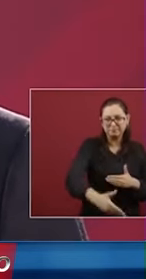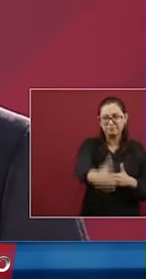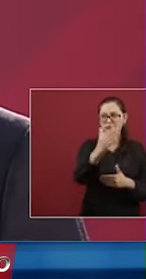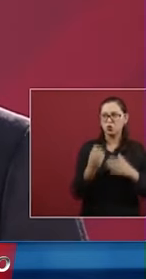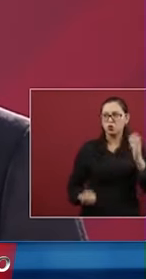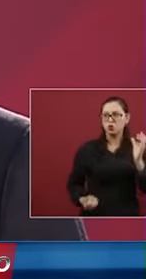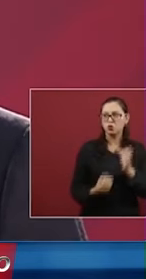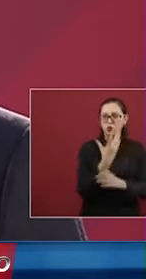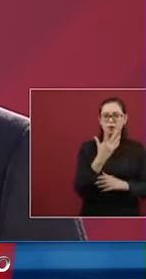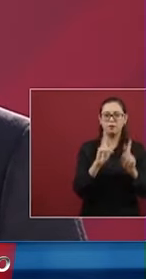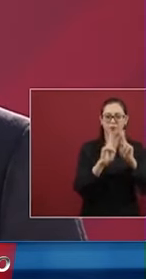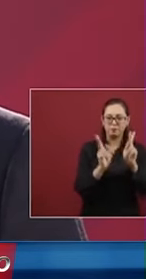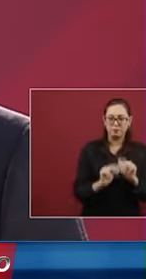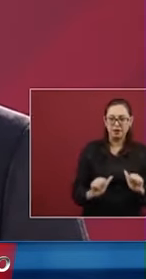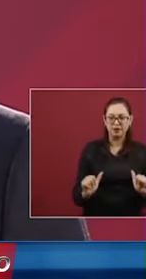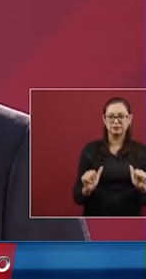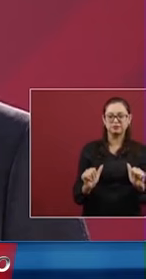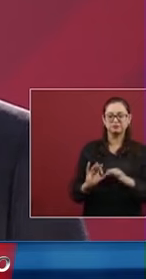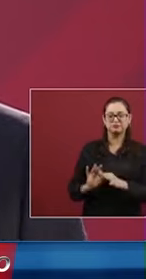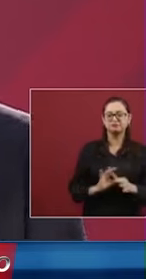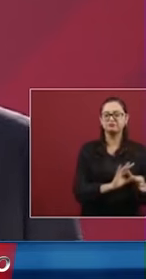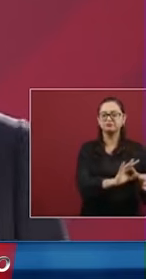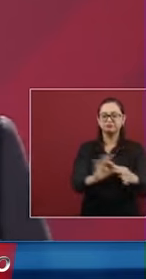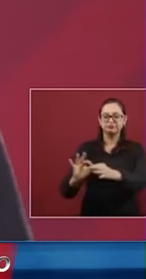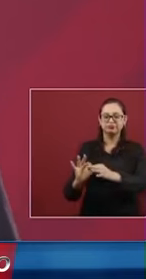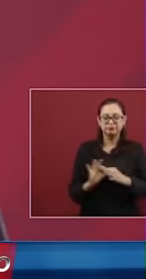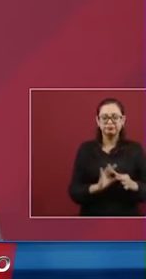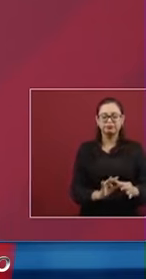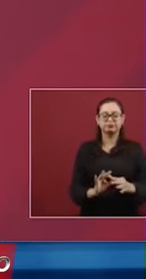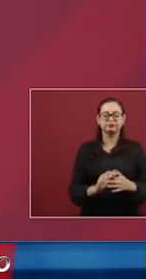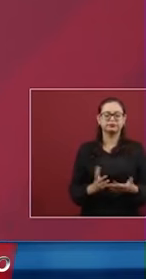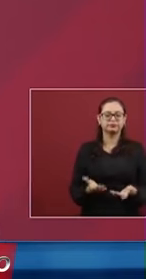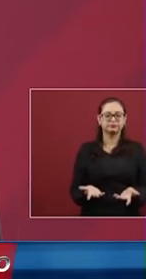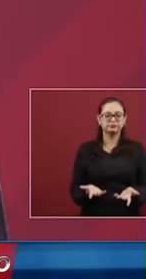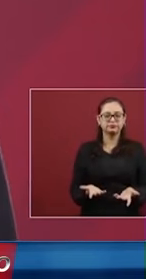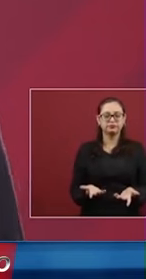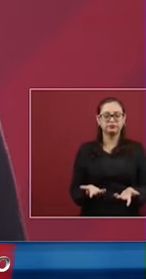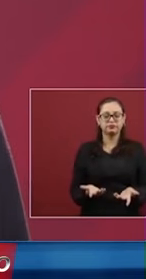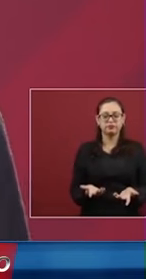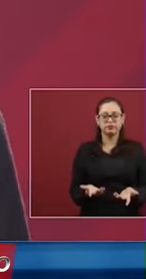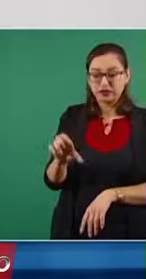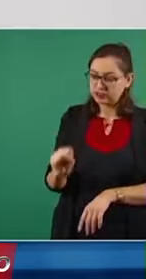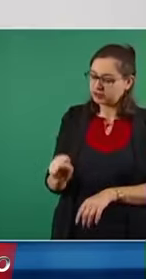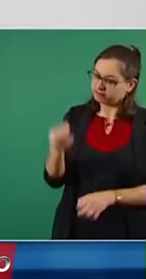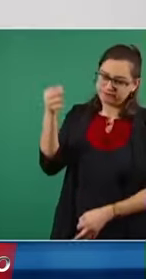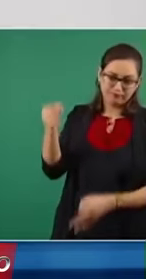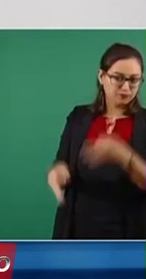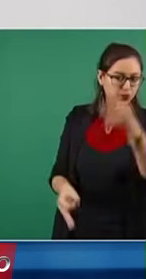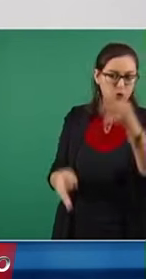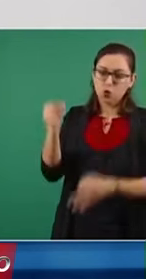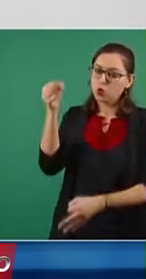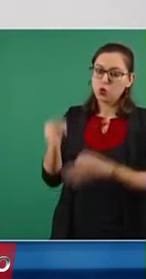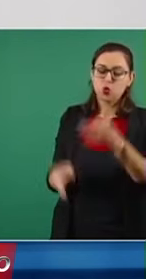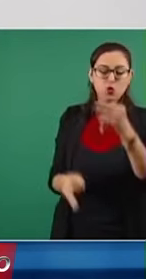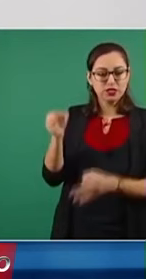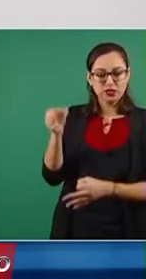apoye él que se debería de preocupar fundamentalmente los problemas que tiene México. México ha alcanzado en su septenio la mayor índice